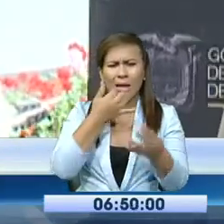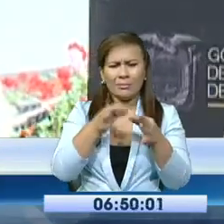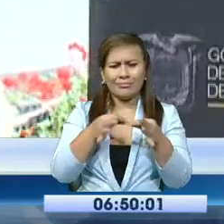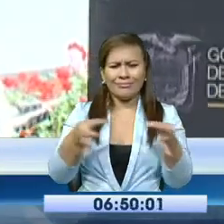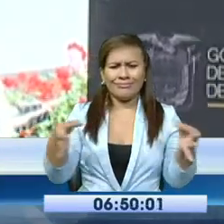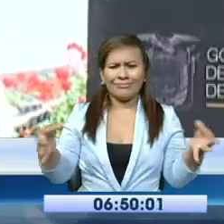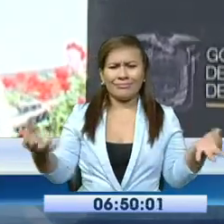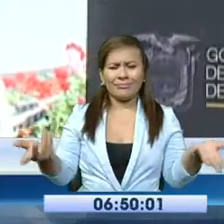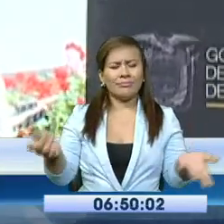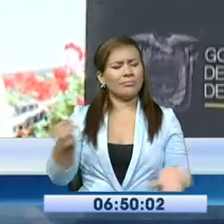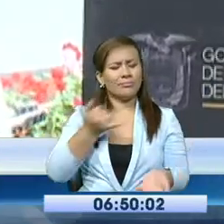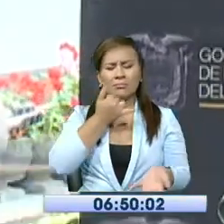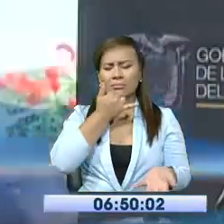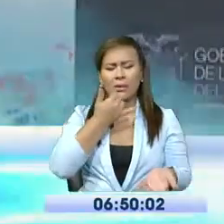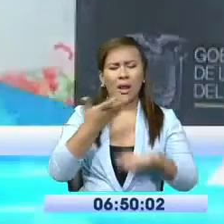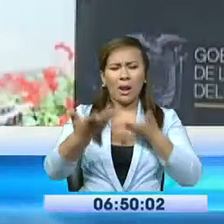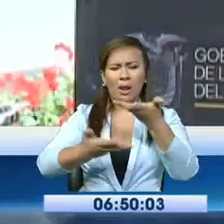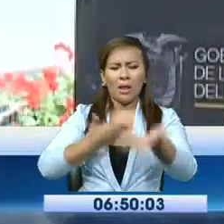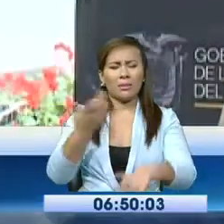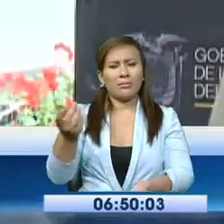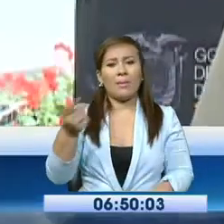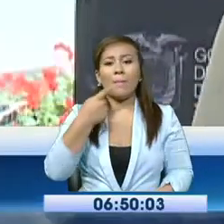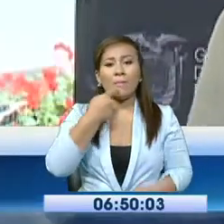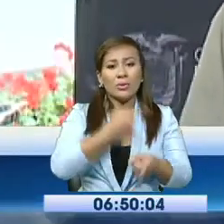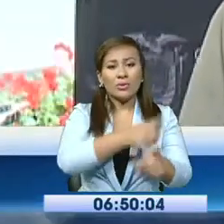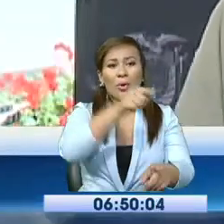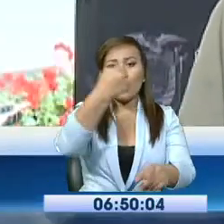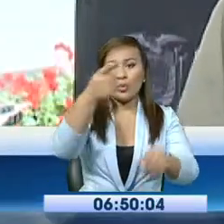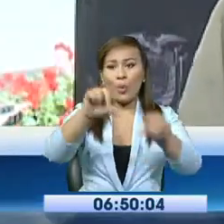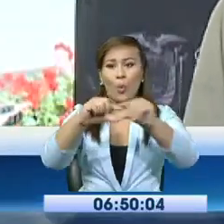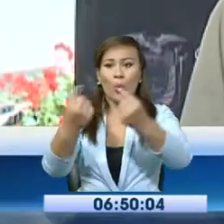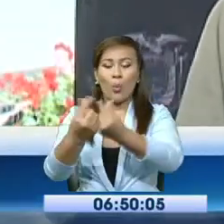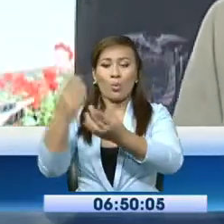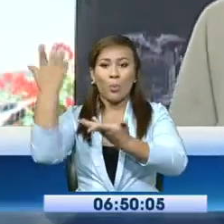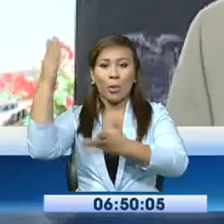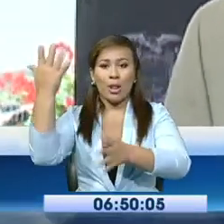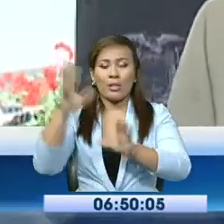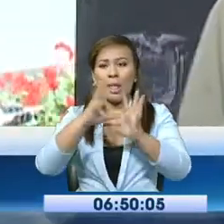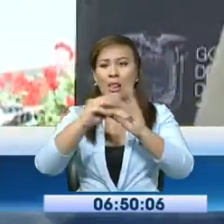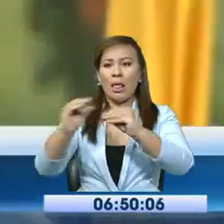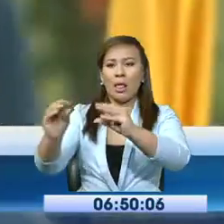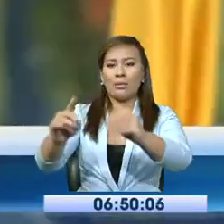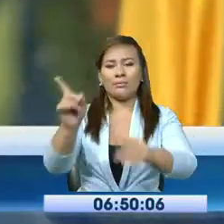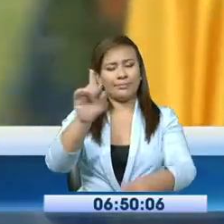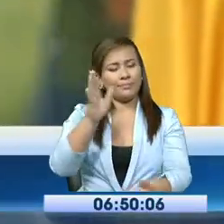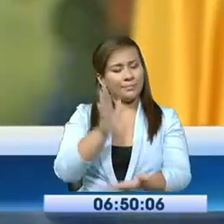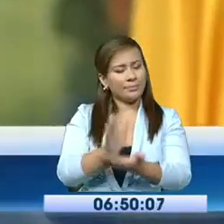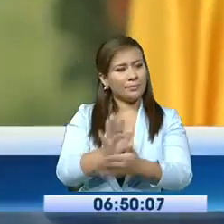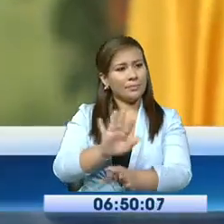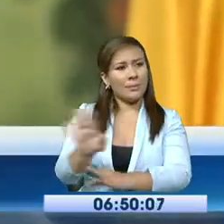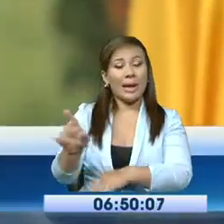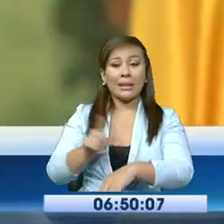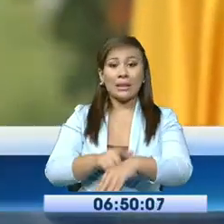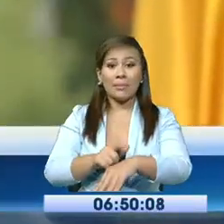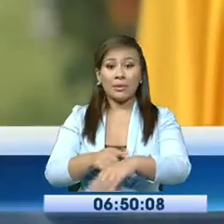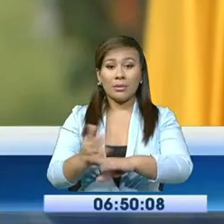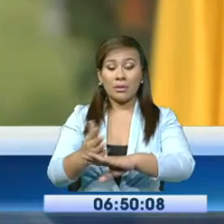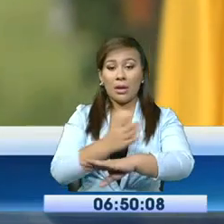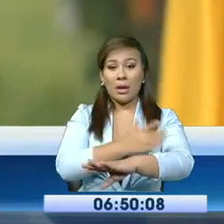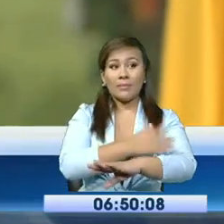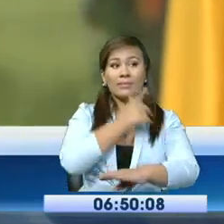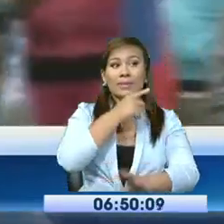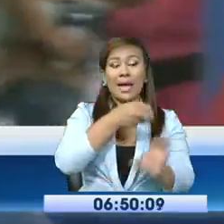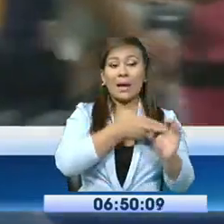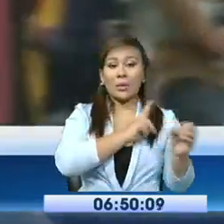era el adecuado y que también ha sido usado políticamente. Yo espero que con esto se cierre esas especulaciones. Más temprano y antes de conocerse la renuncia